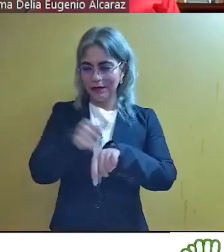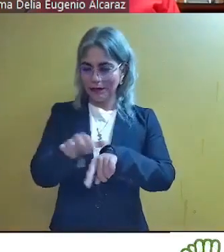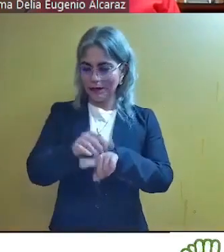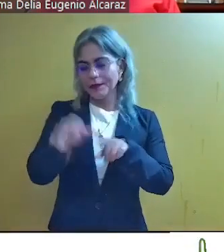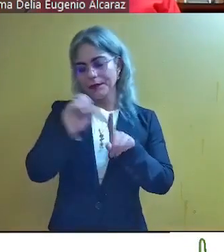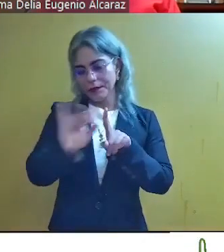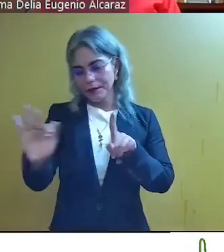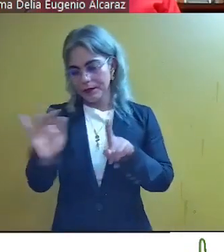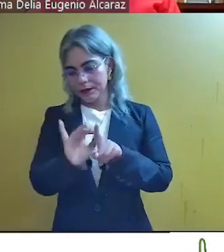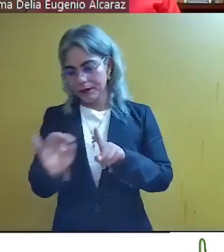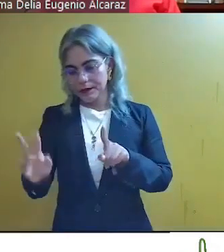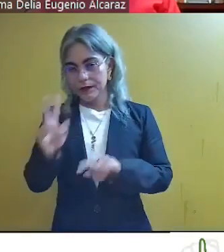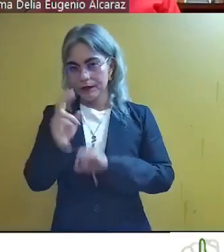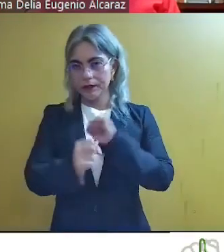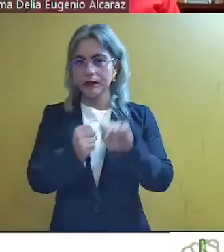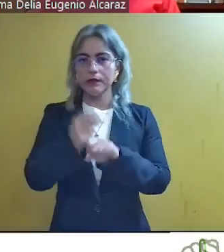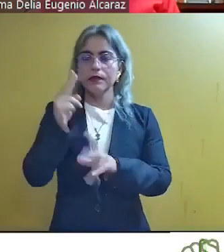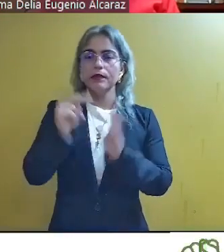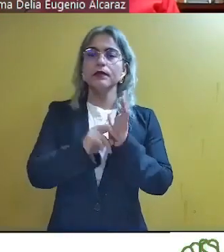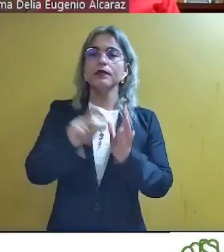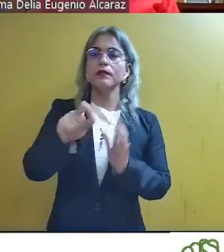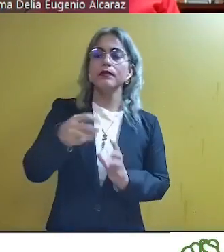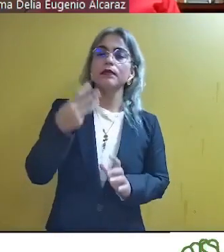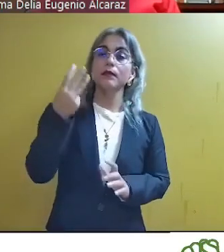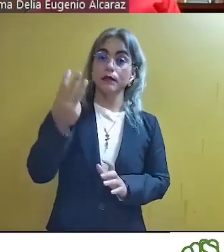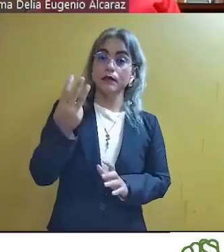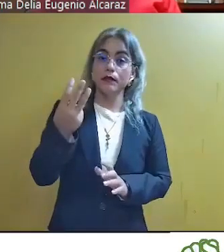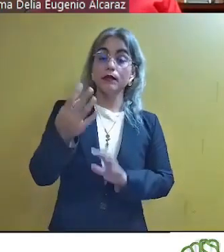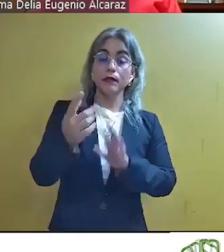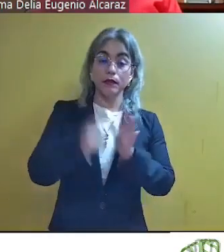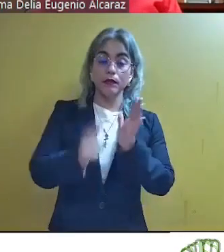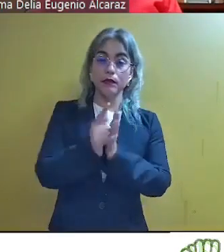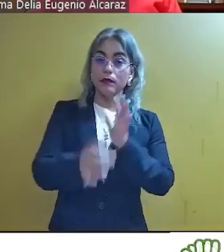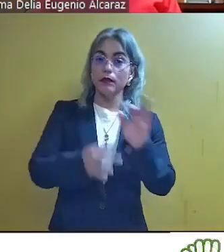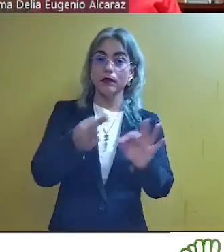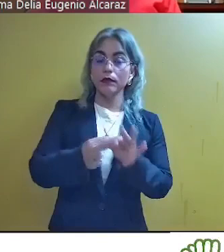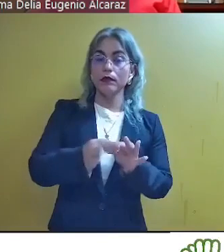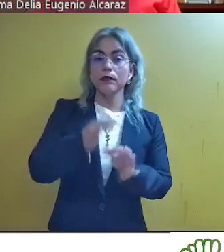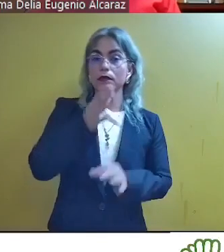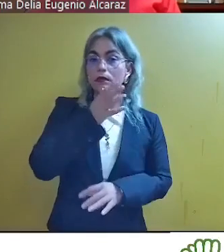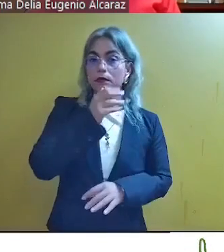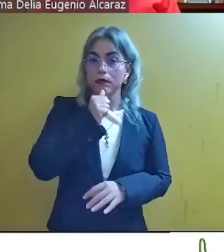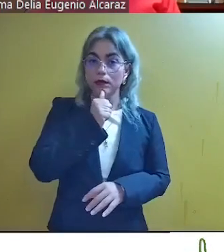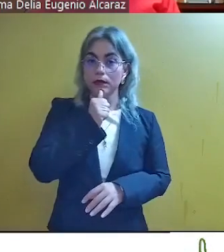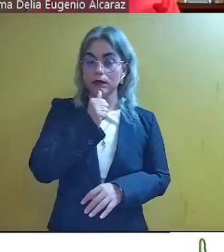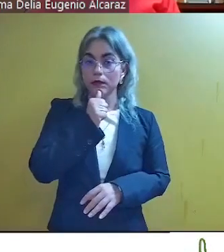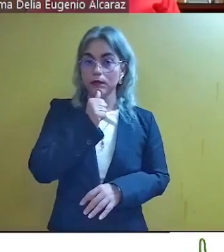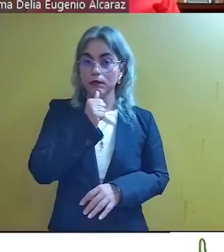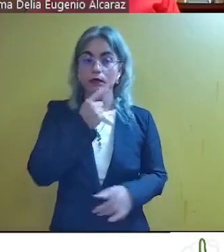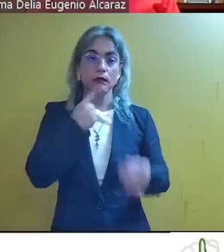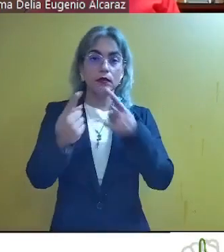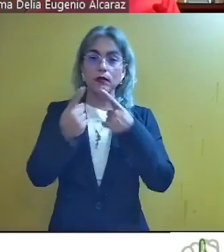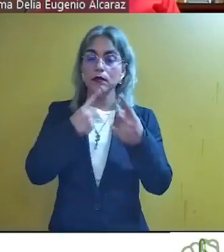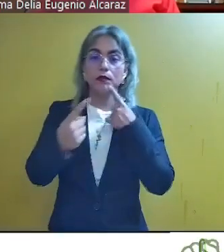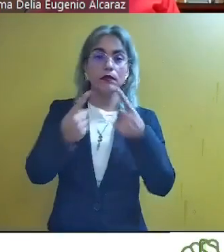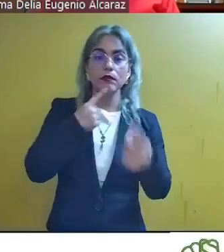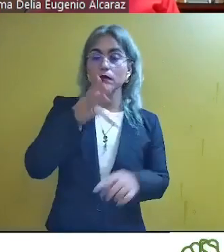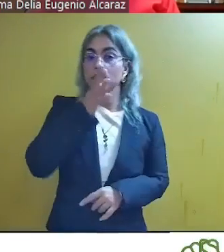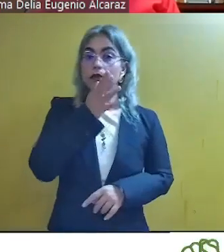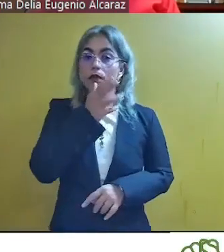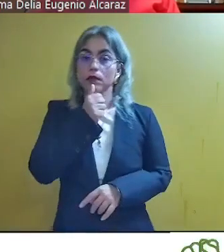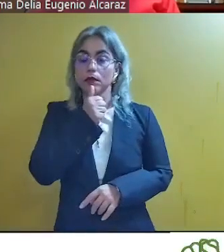224/2023 para la declaración de imposibilidad jurídica por no haber sido materia de litis en el recurso de reconsideración primario,